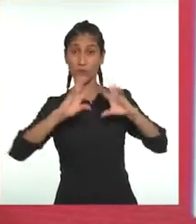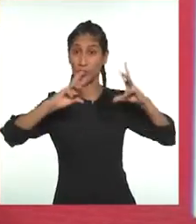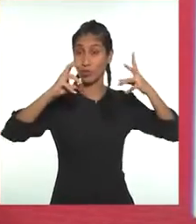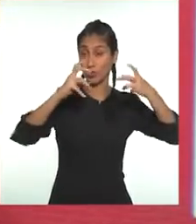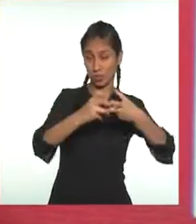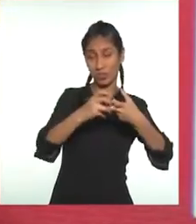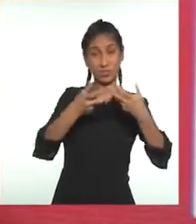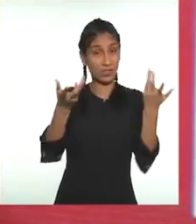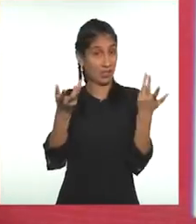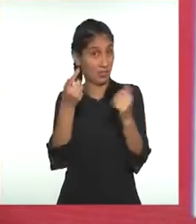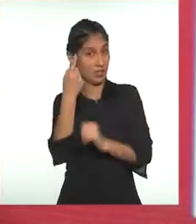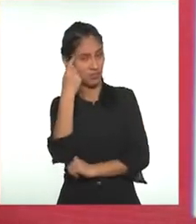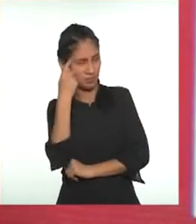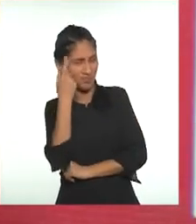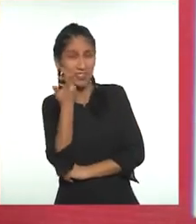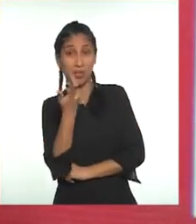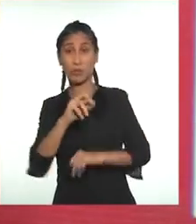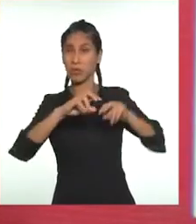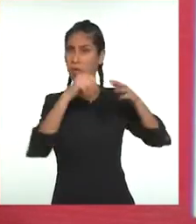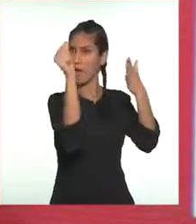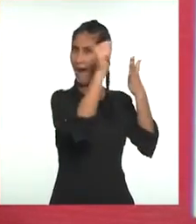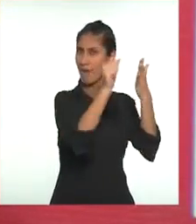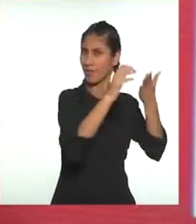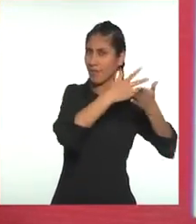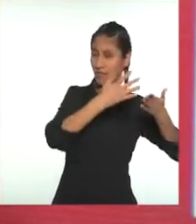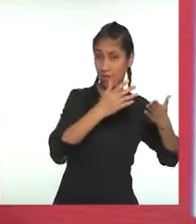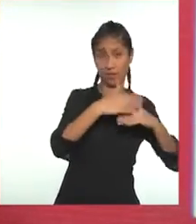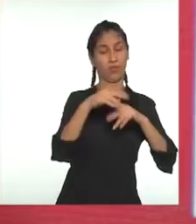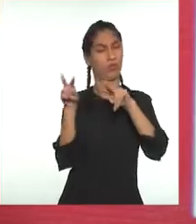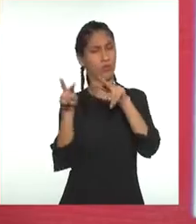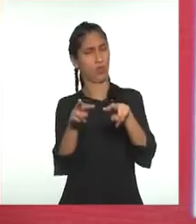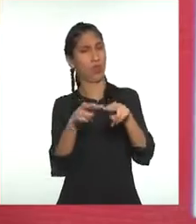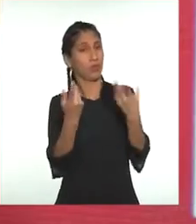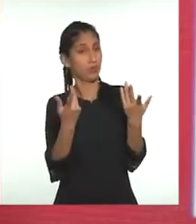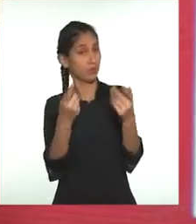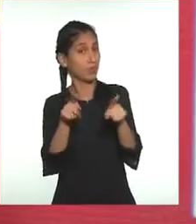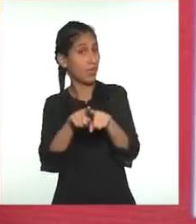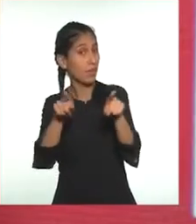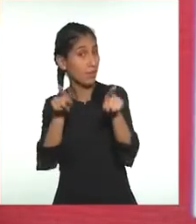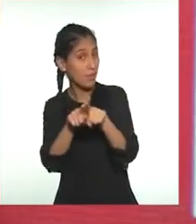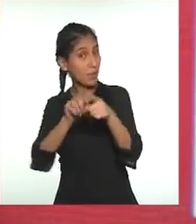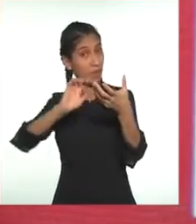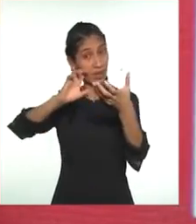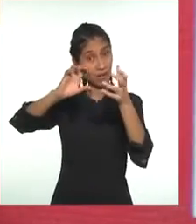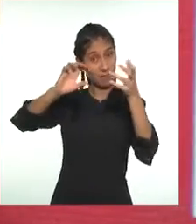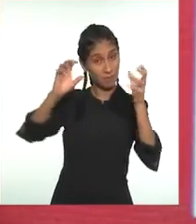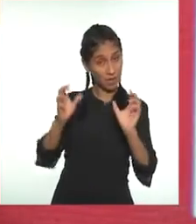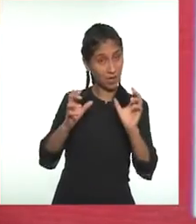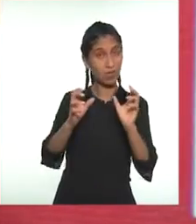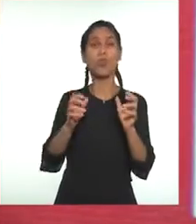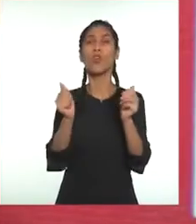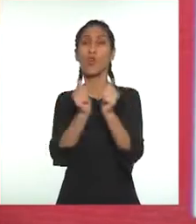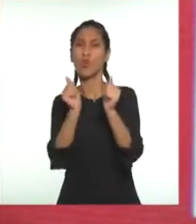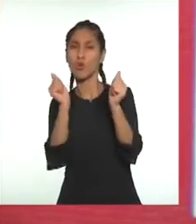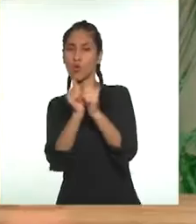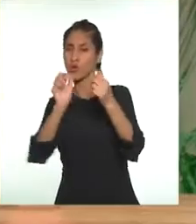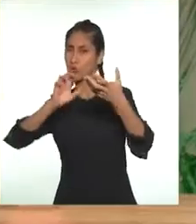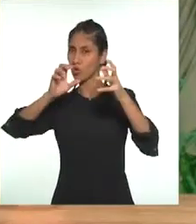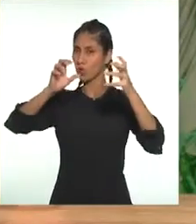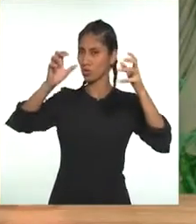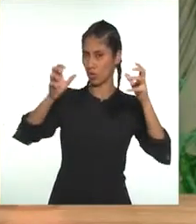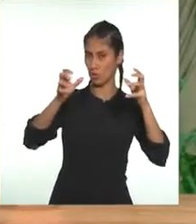hubiéramos perdido si no existiera el arte. Es una fuente de conocimiento muy importante y además va cambiando de la mano con los cambios de la